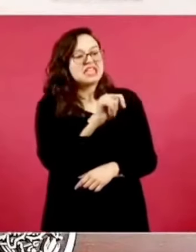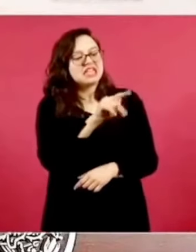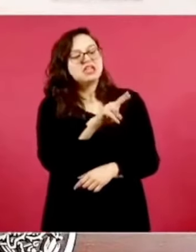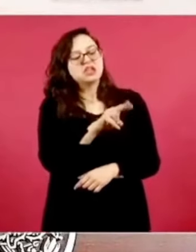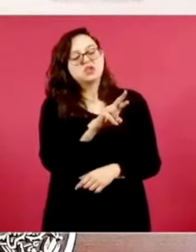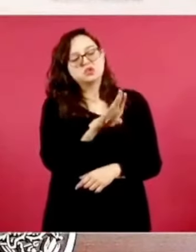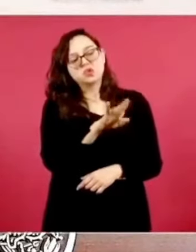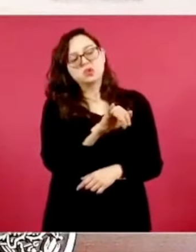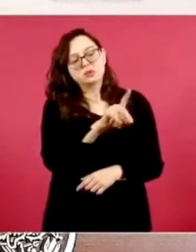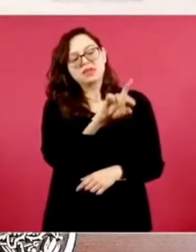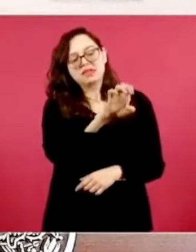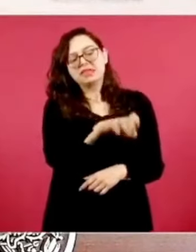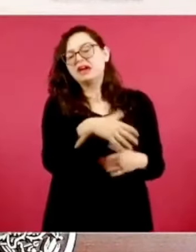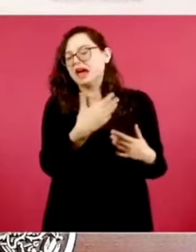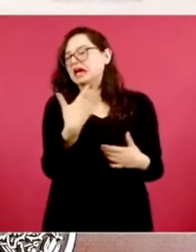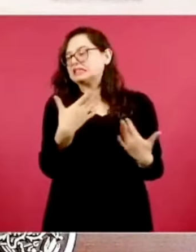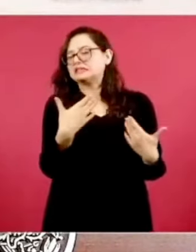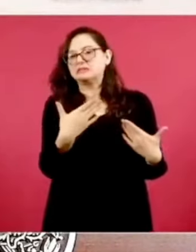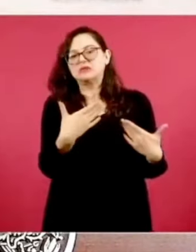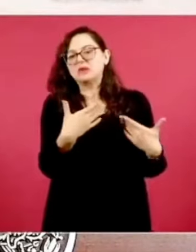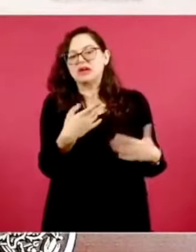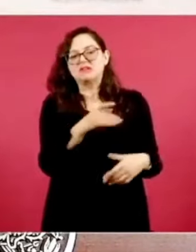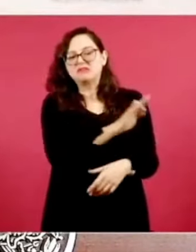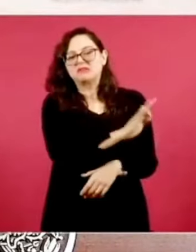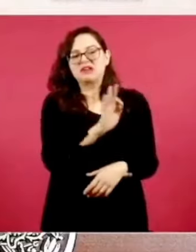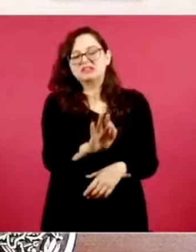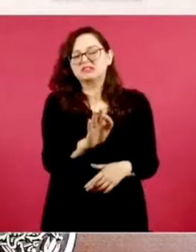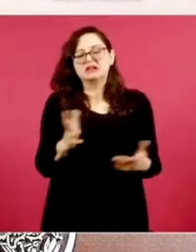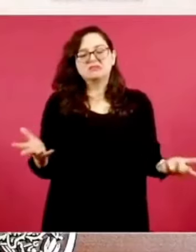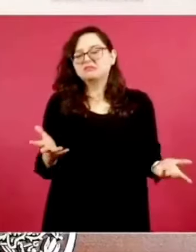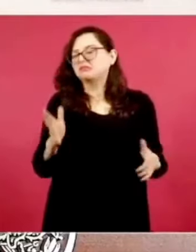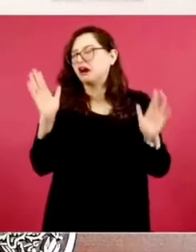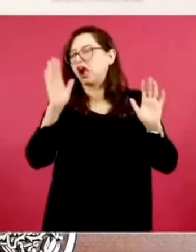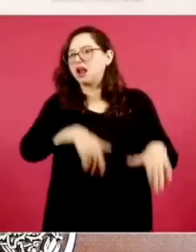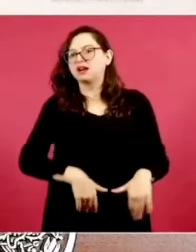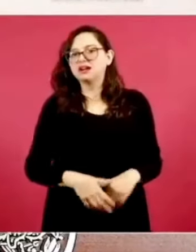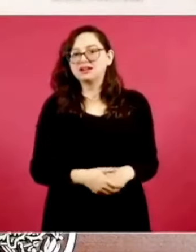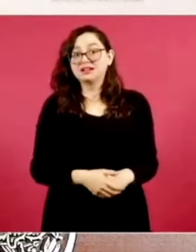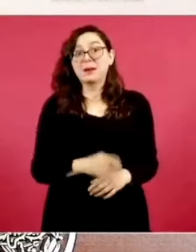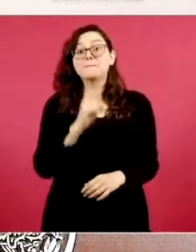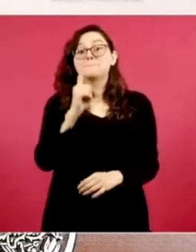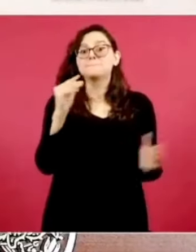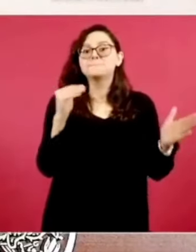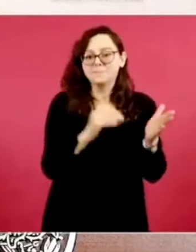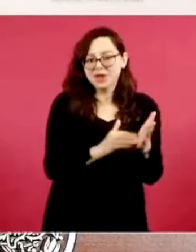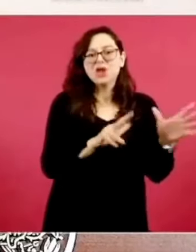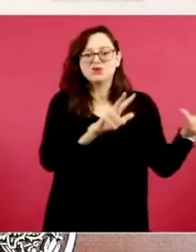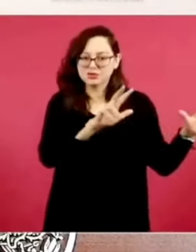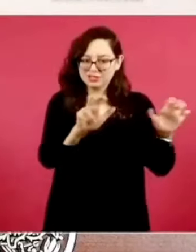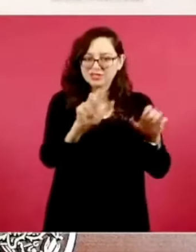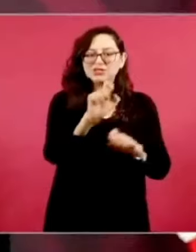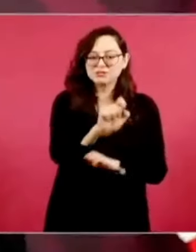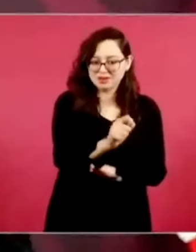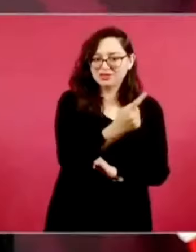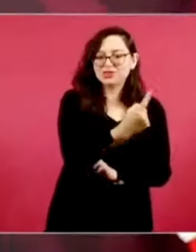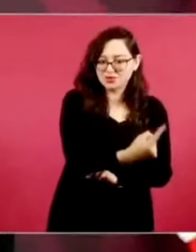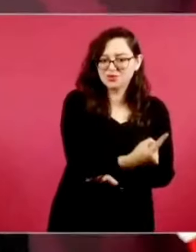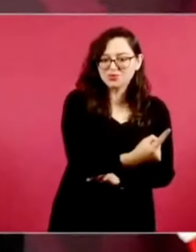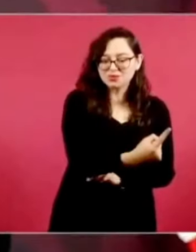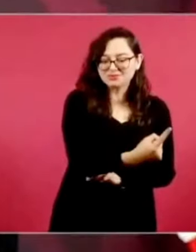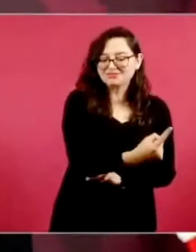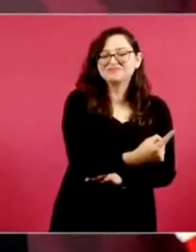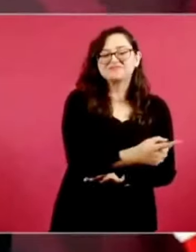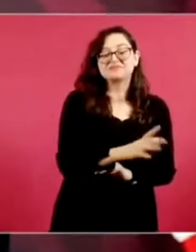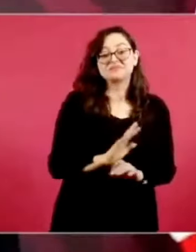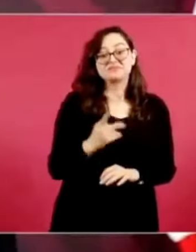de cuándo se consuma la independencia de 1821. Pero el 15